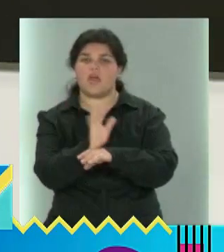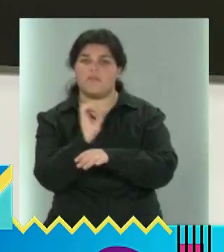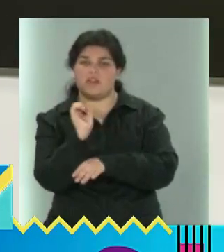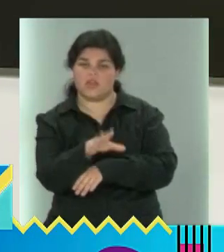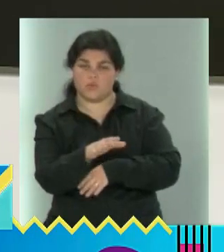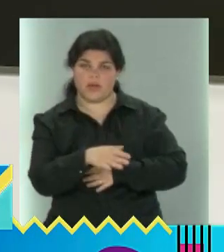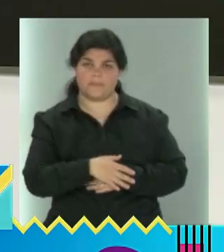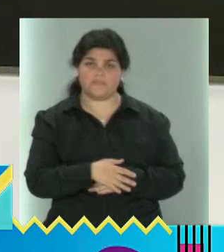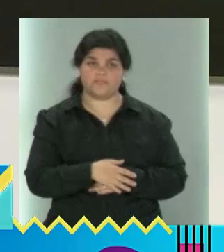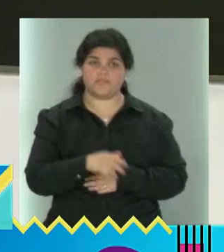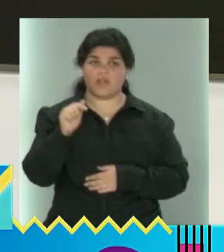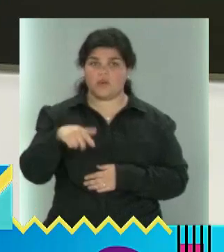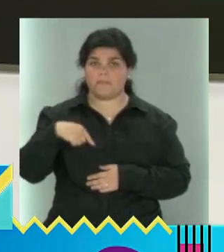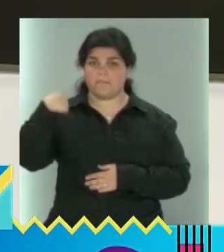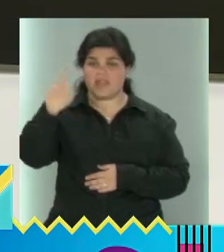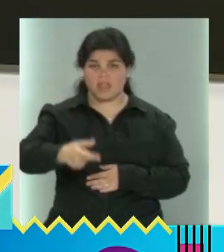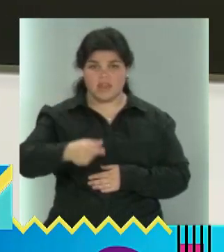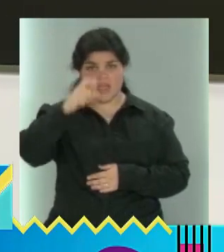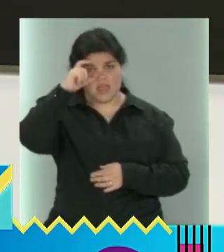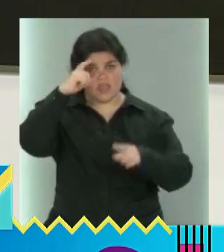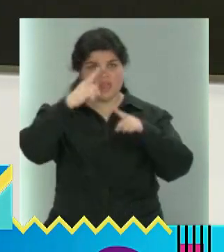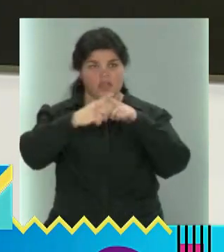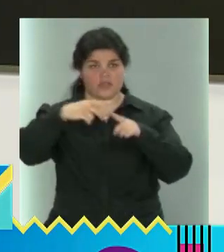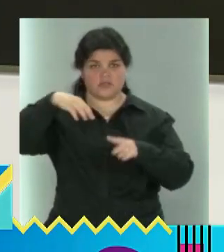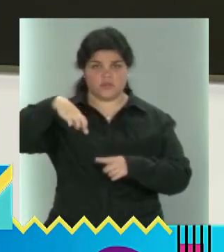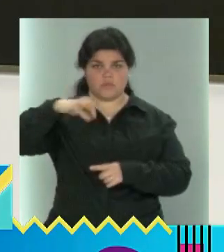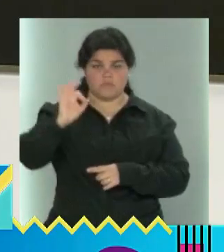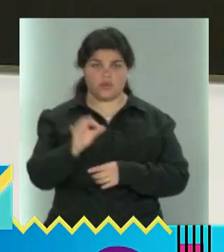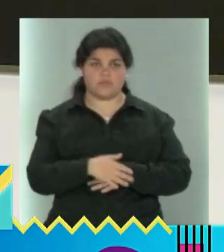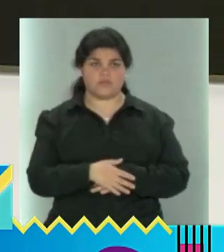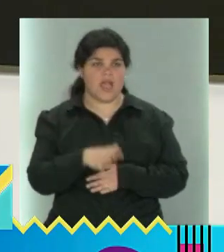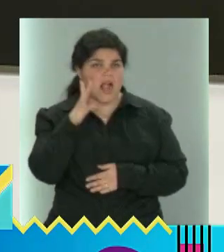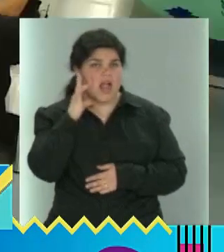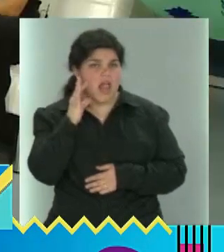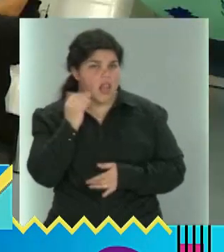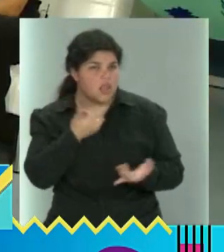poco tiempo. Mañana está la expo. ¿Nos quieren contar qué van a hacer o algo así?